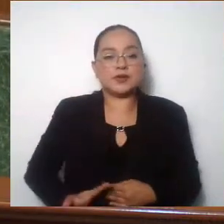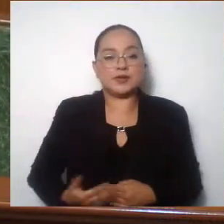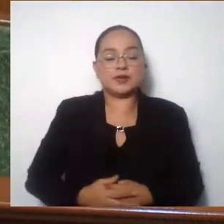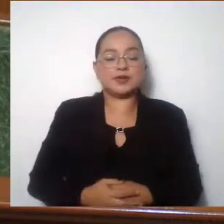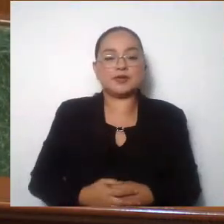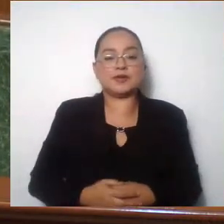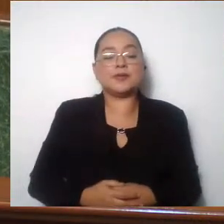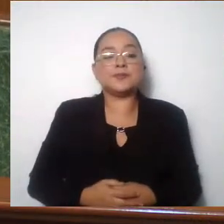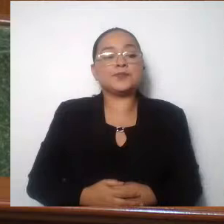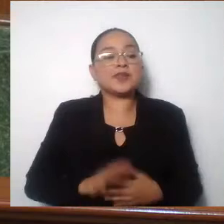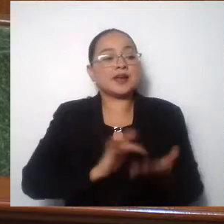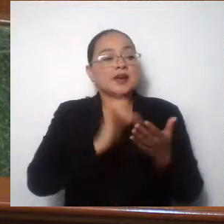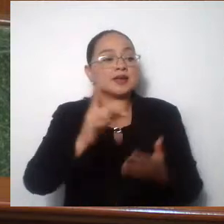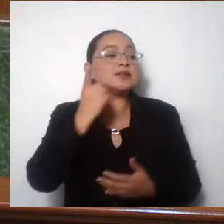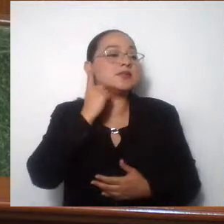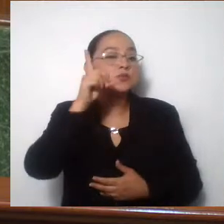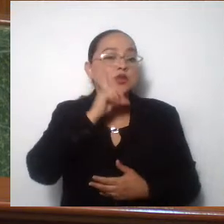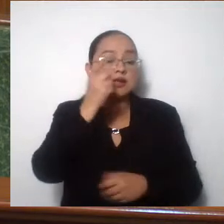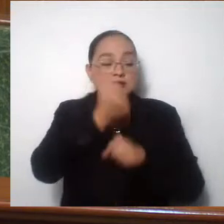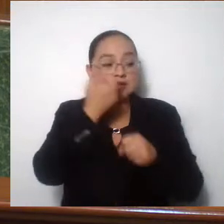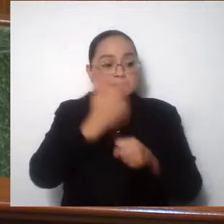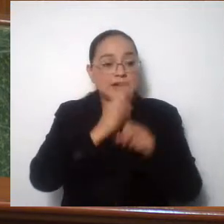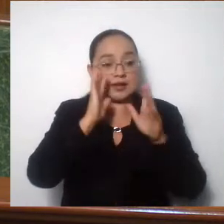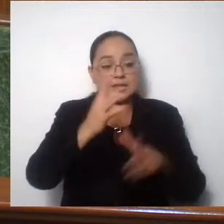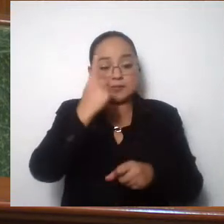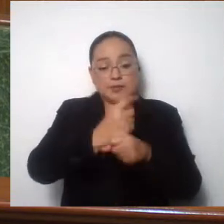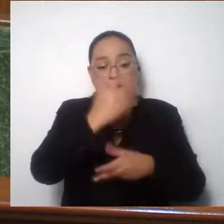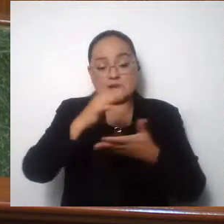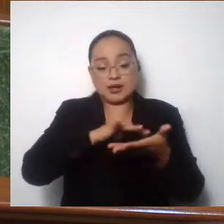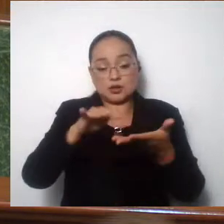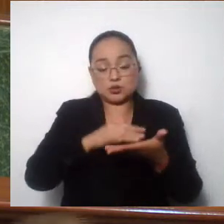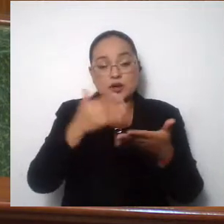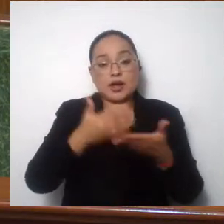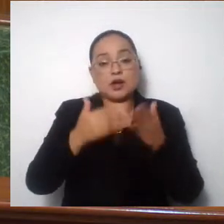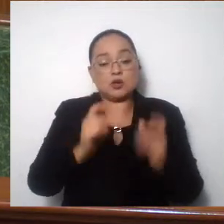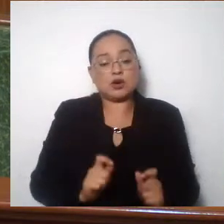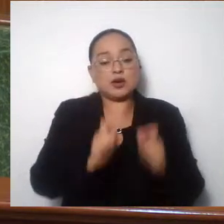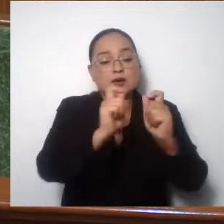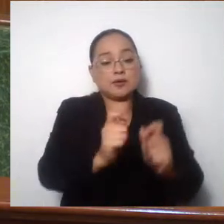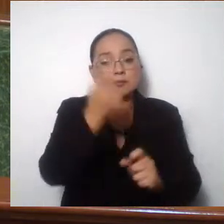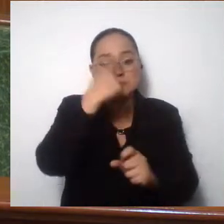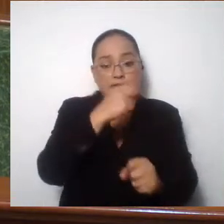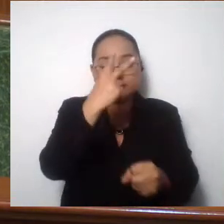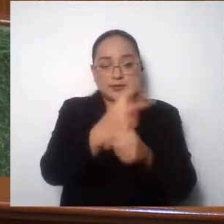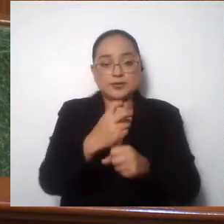dado primera lectura a la iniciativa, túrnese para la segunda de ley.